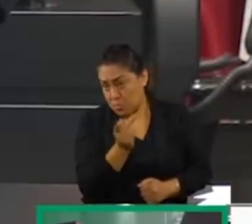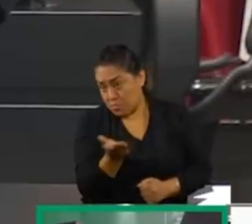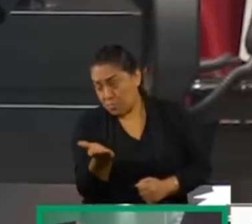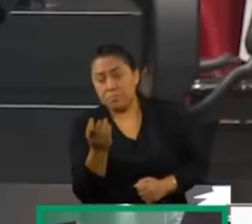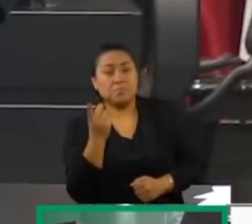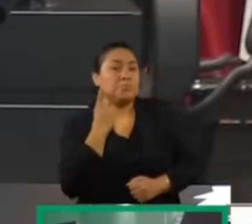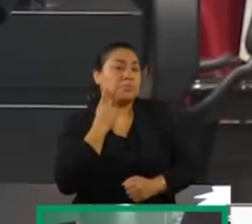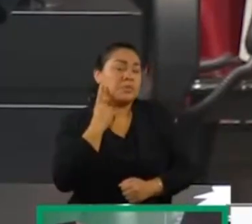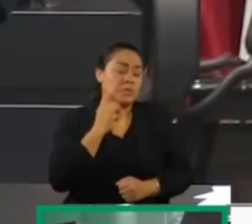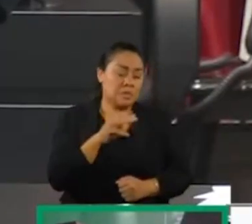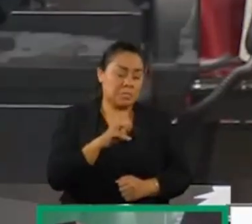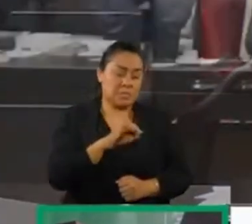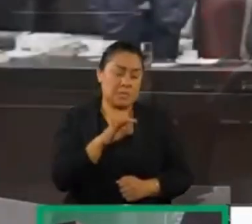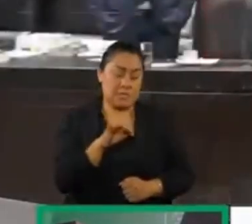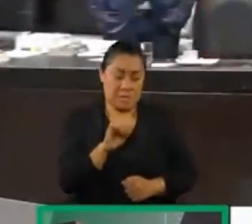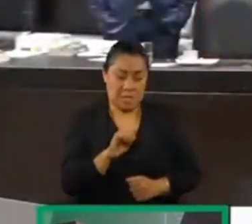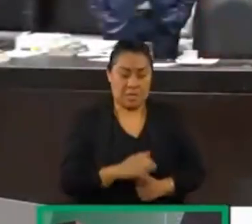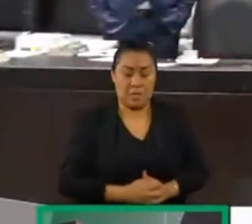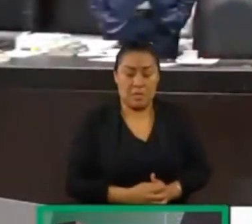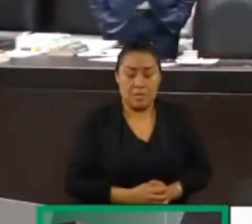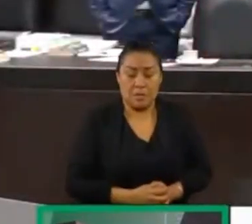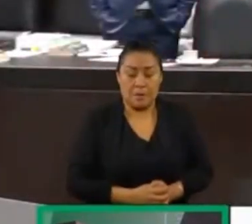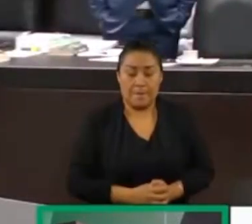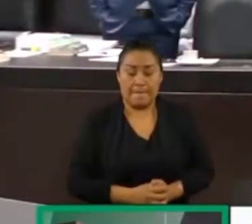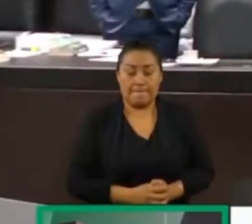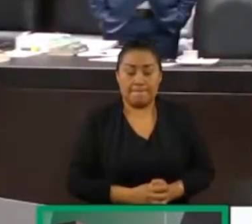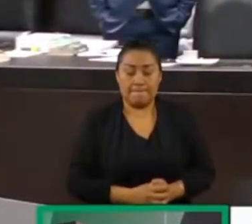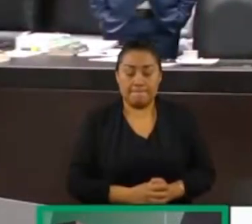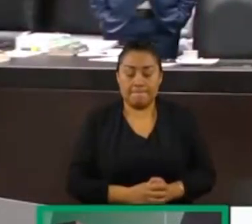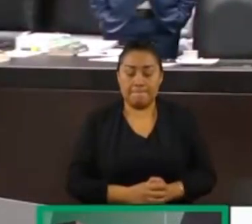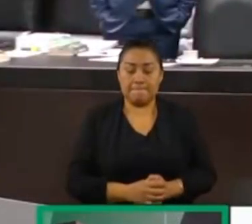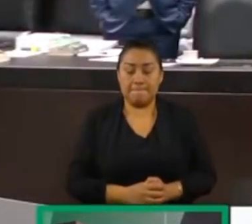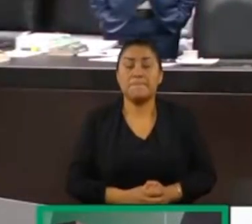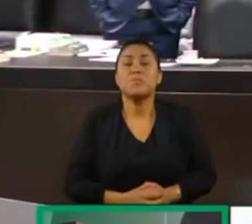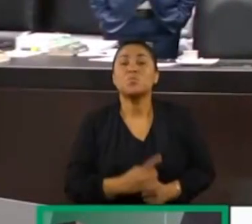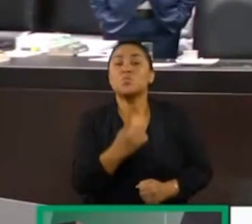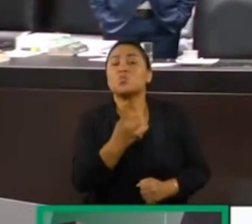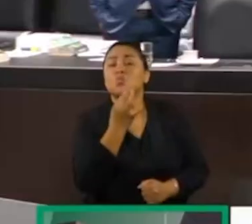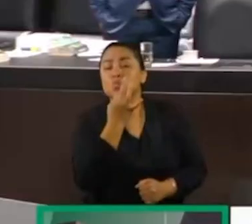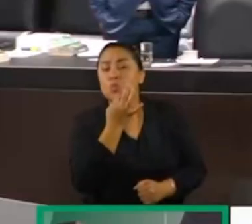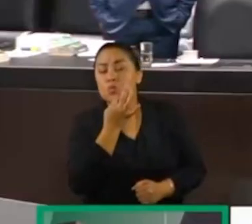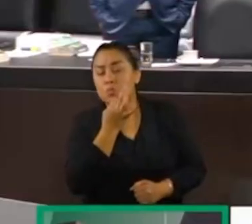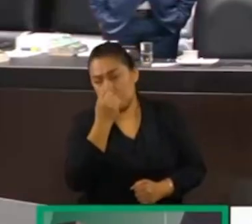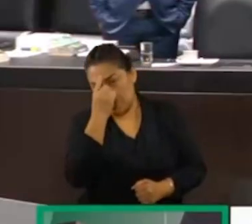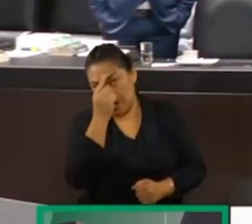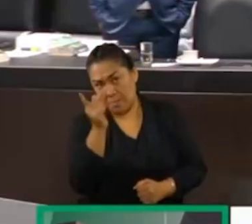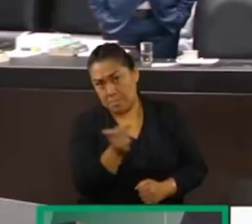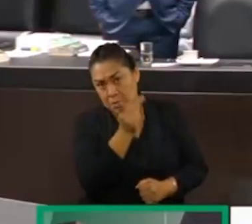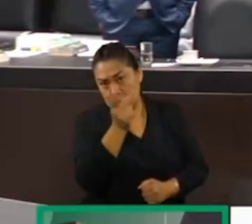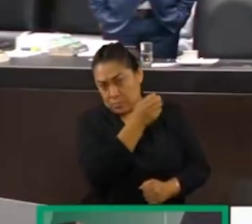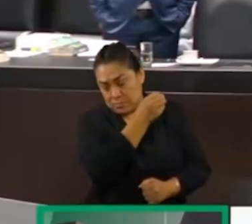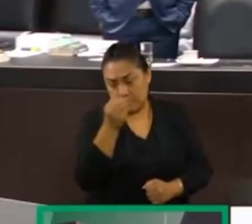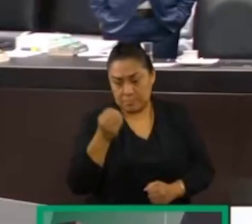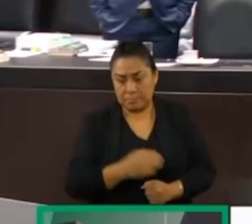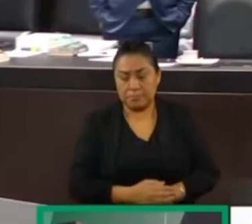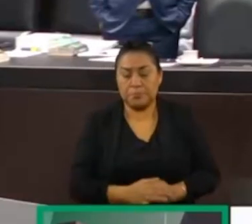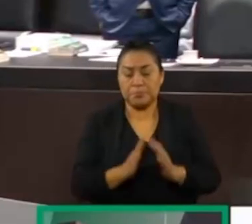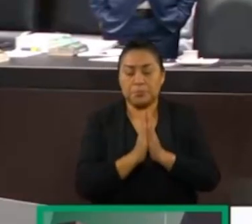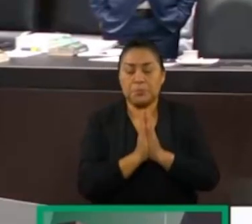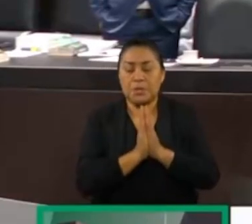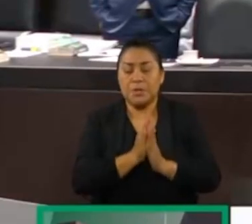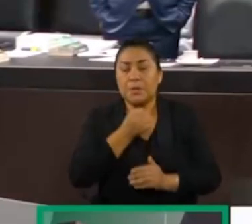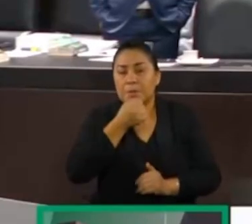diputado Mejía Verdeja. ¿Acepta? Adelante, presidente. 1 minuto para formular la pregunta. No se vaya. Sonido de la